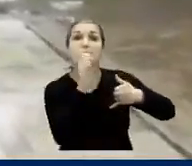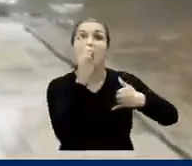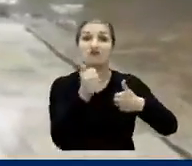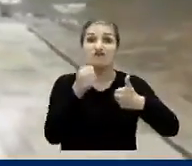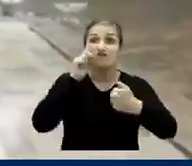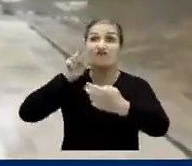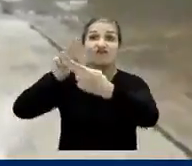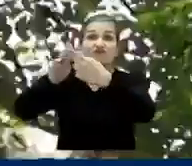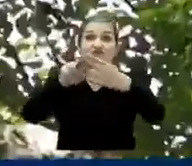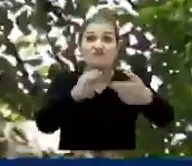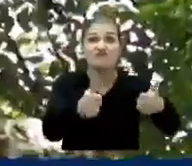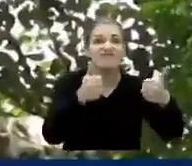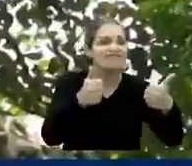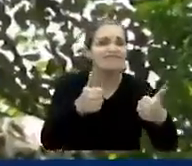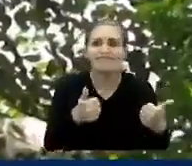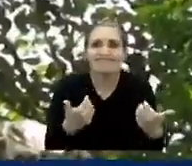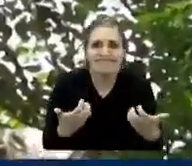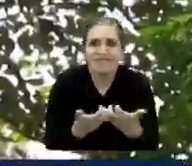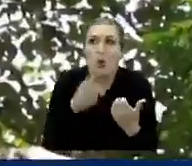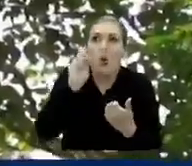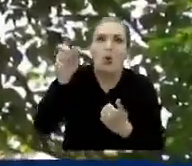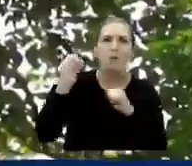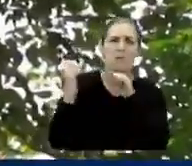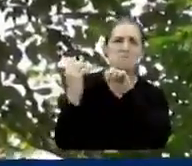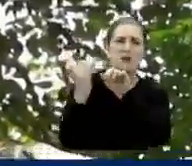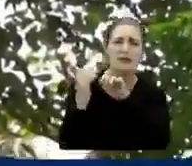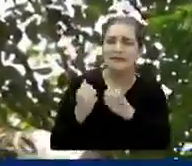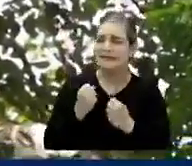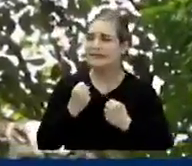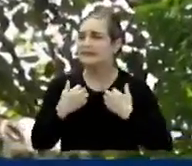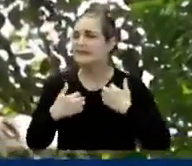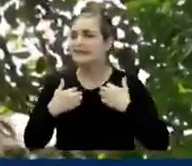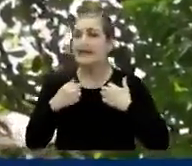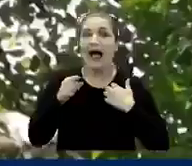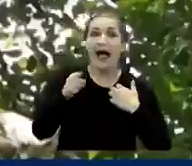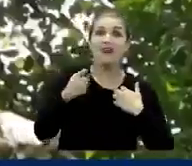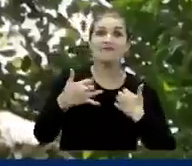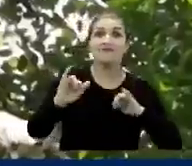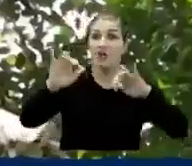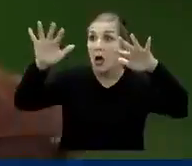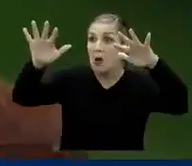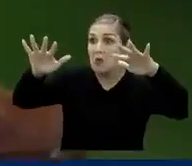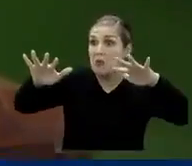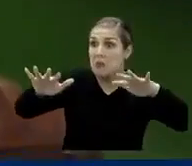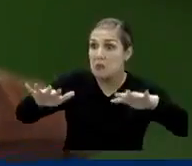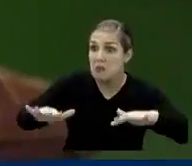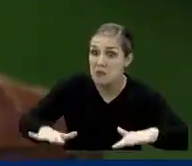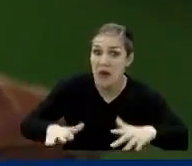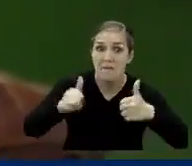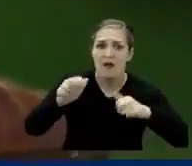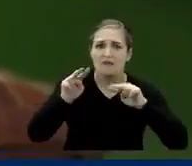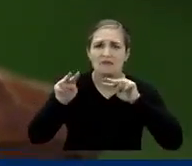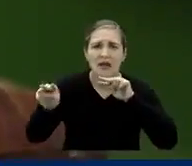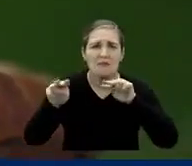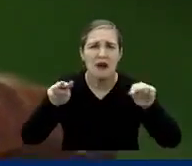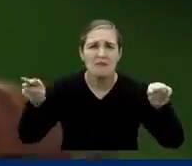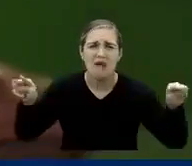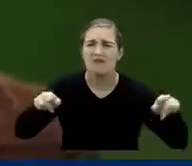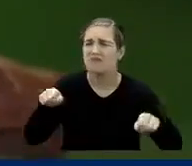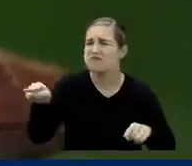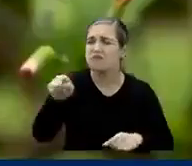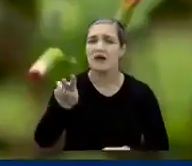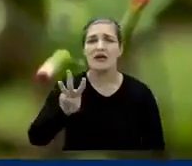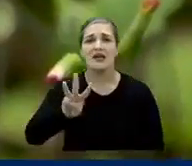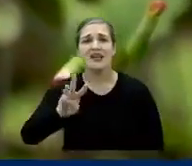realmente la dimensión de esa diversidad en términos de especies tuvimos pues es un área vida diversa supremamente tenemos registros de más de